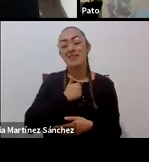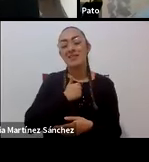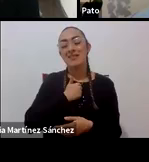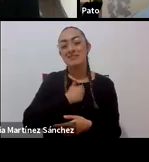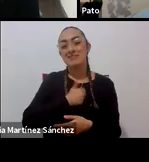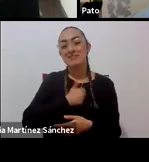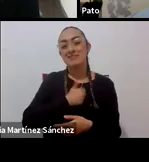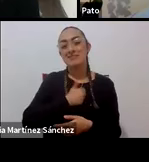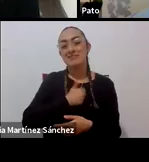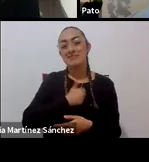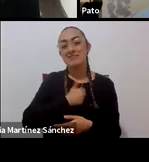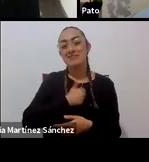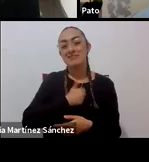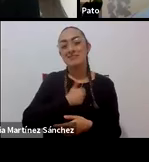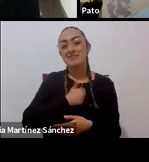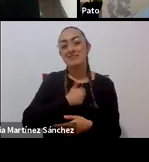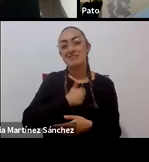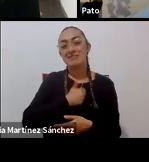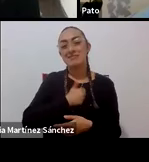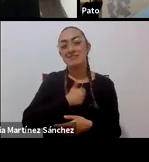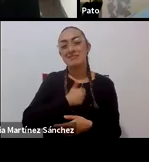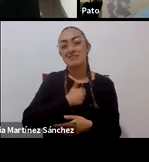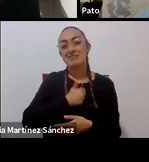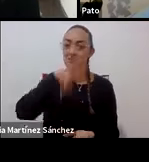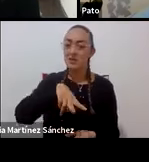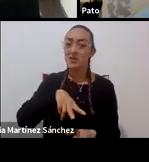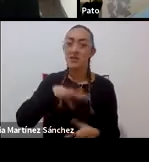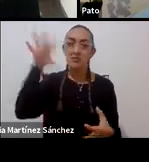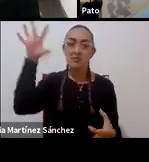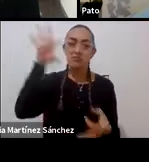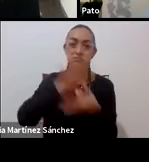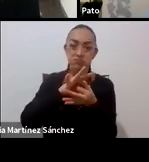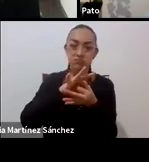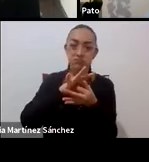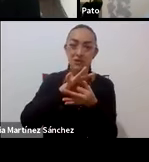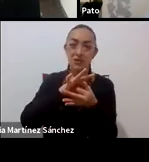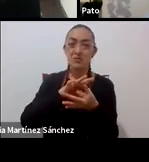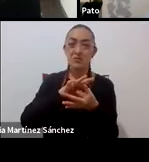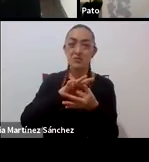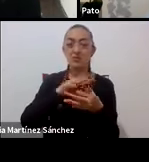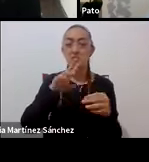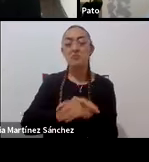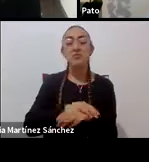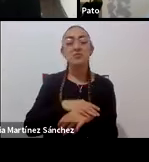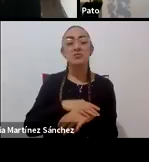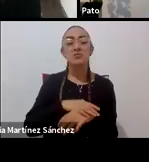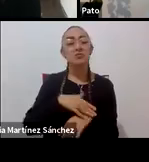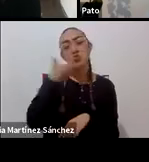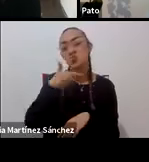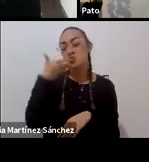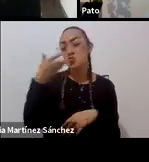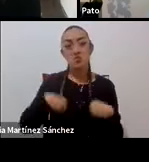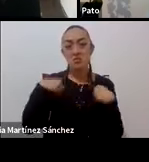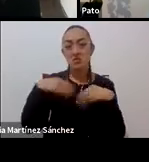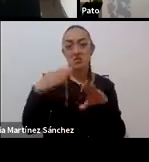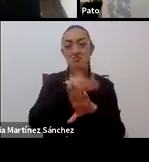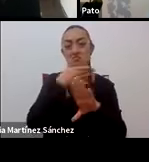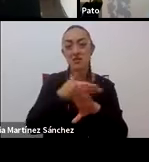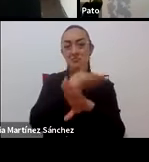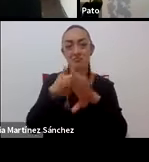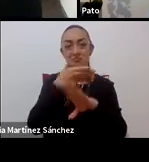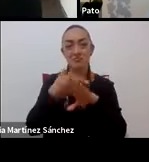¿no? No solo en ciertas zonas de la ciudad, sino en el cotidiano vivir de todas, todos y todes, ¿no? A